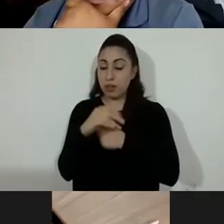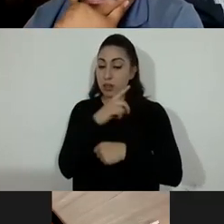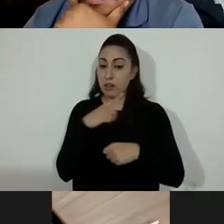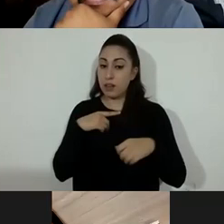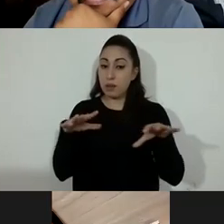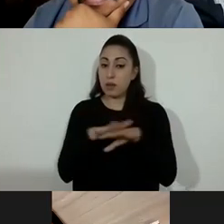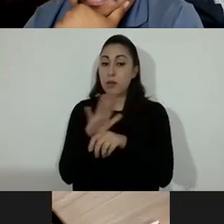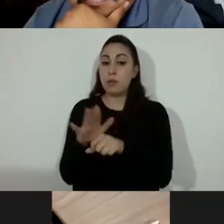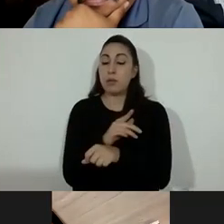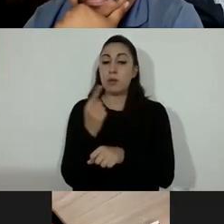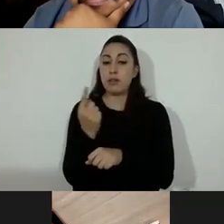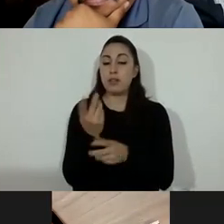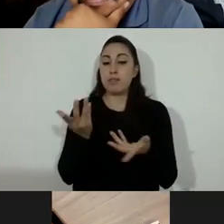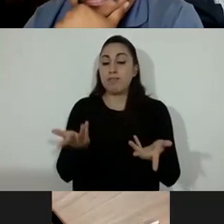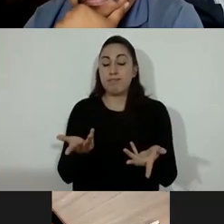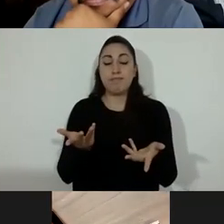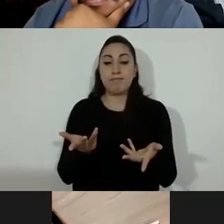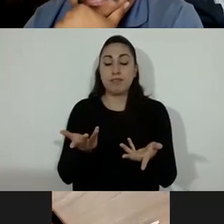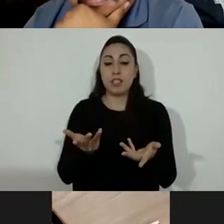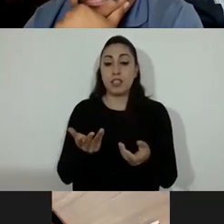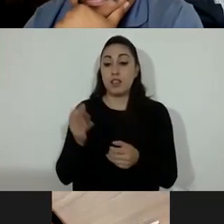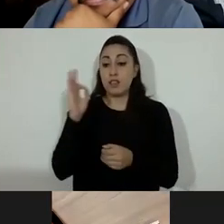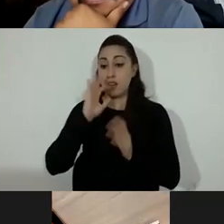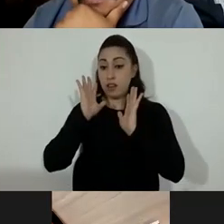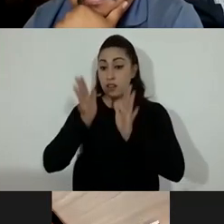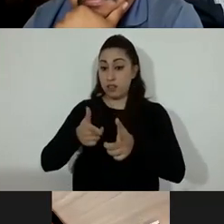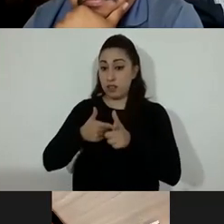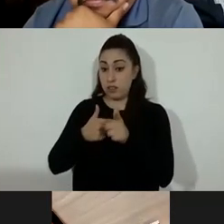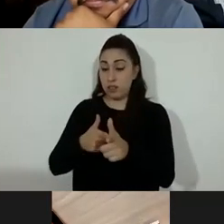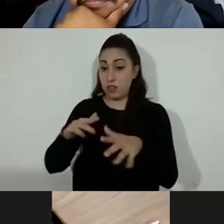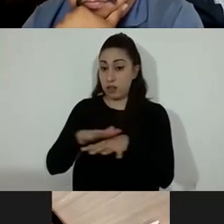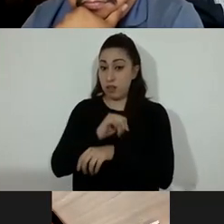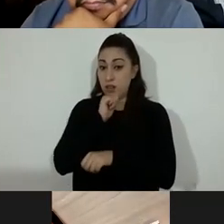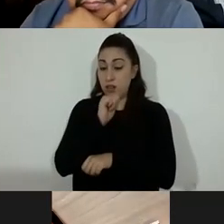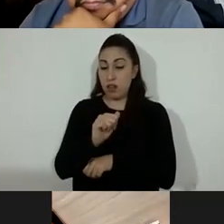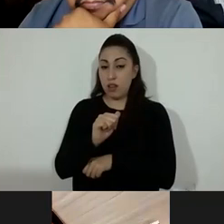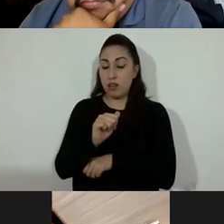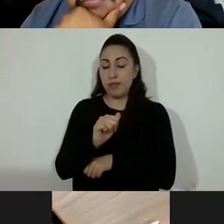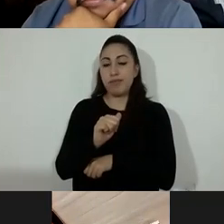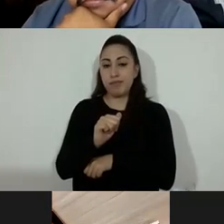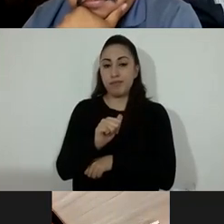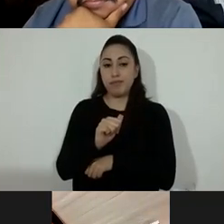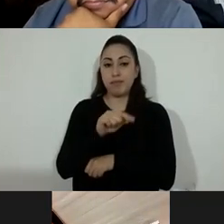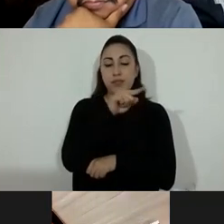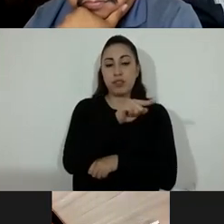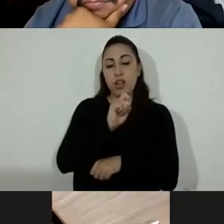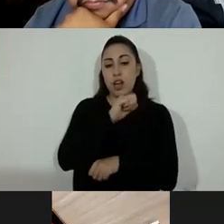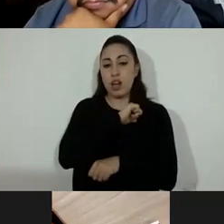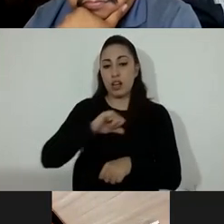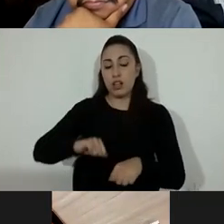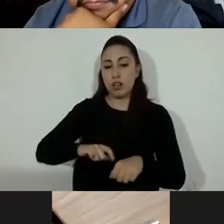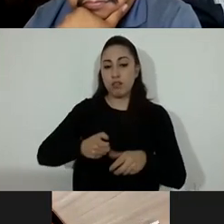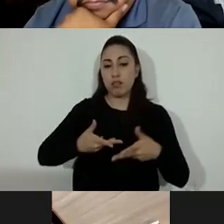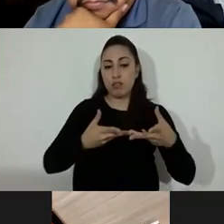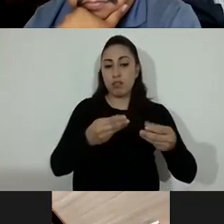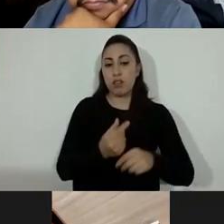porque está buscando, primero, que las autoridades actuales ejecuten el gasto, pero